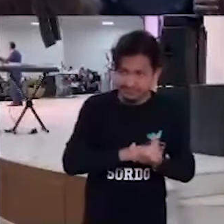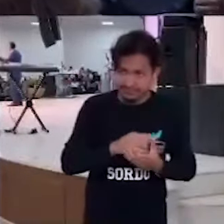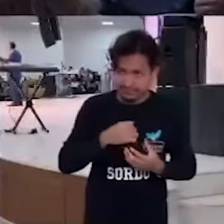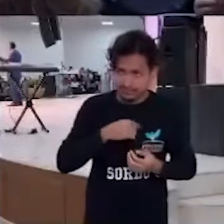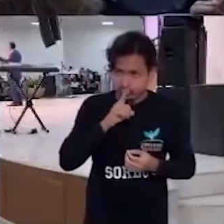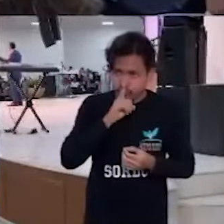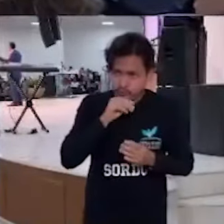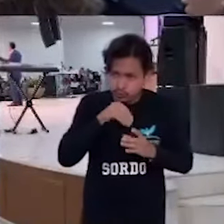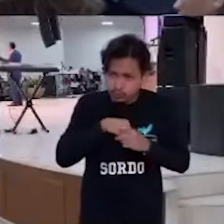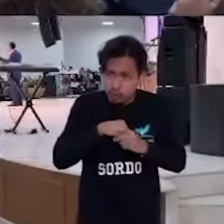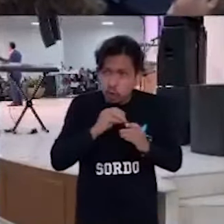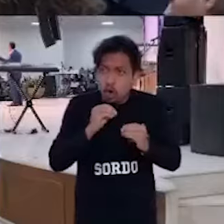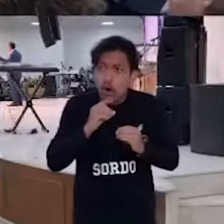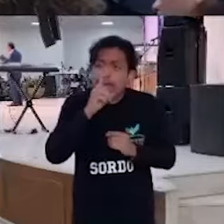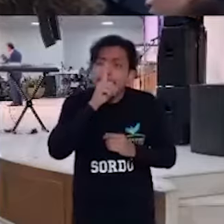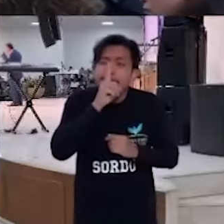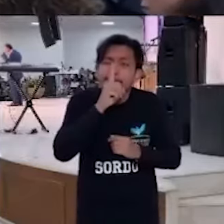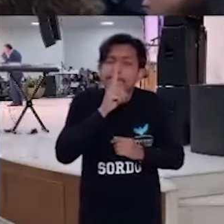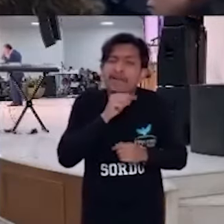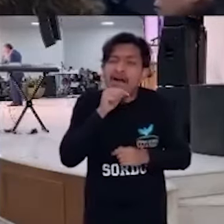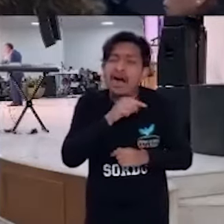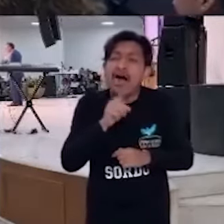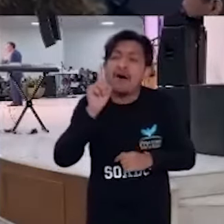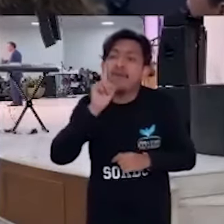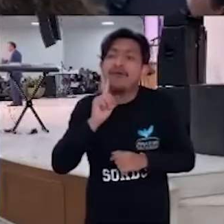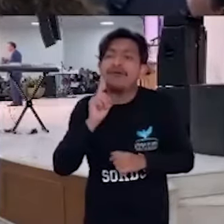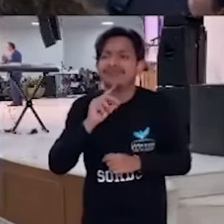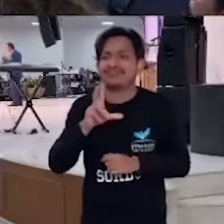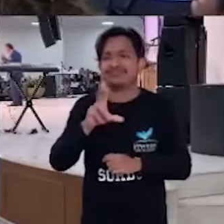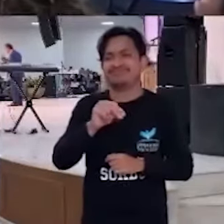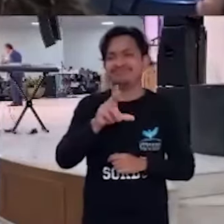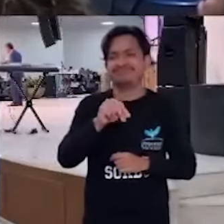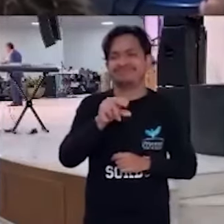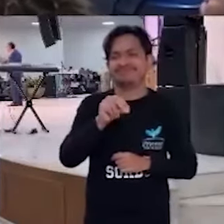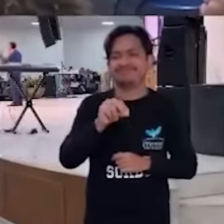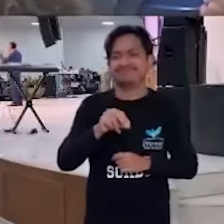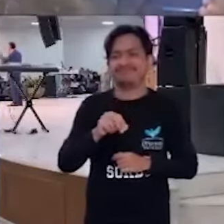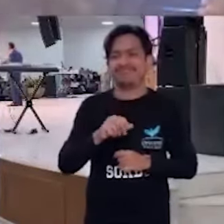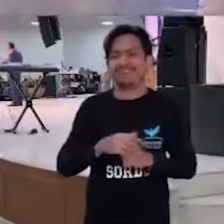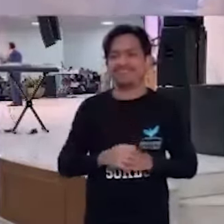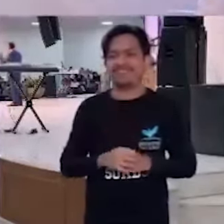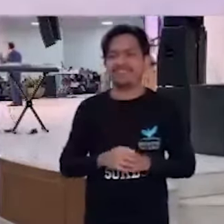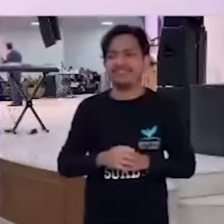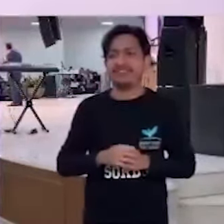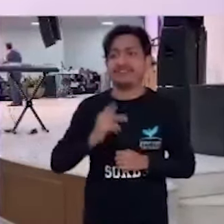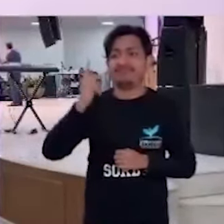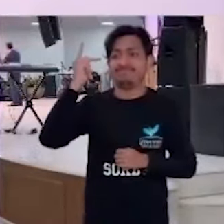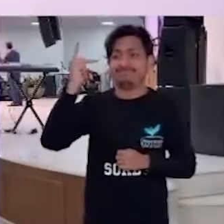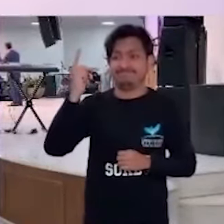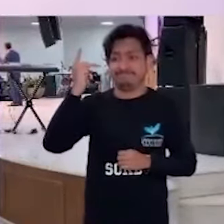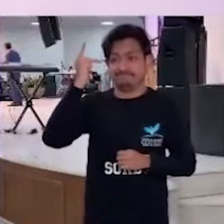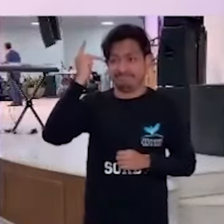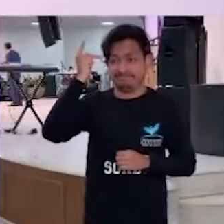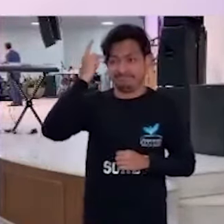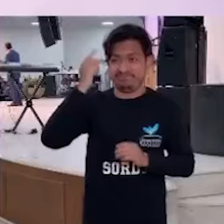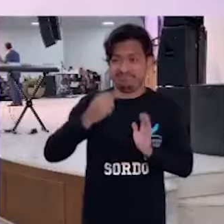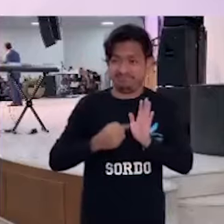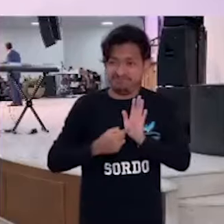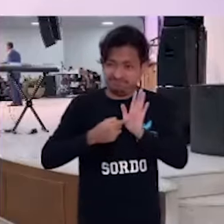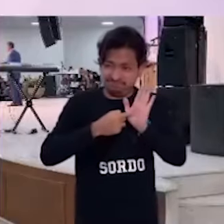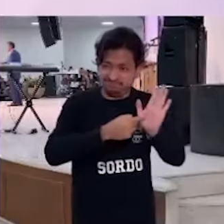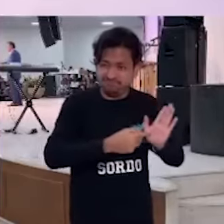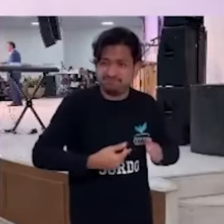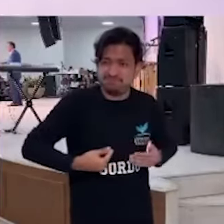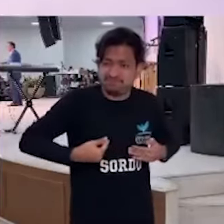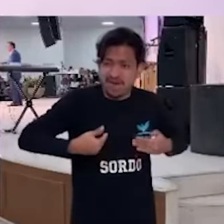mentira, hermanos. Para que un pastor pueda ser transparente en la iglesia, empieza siendo transparente con